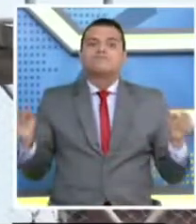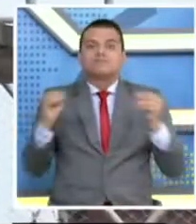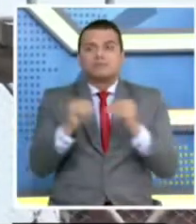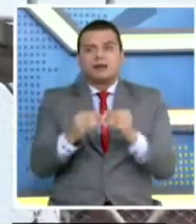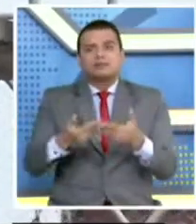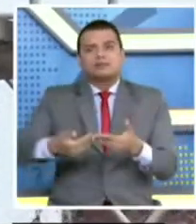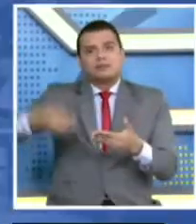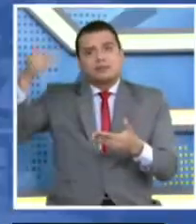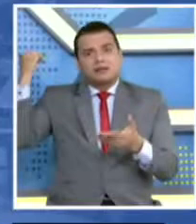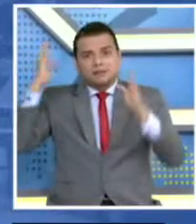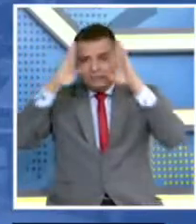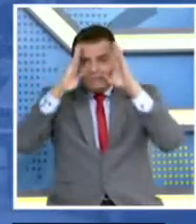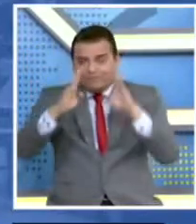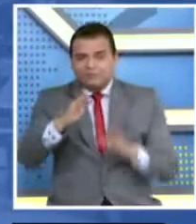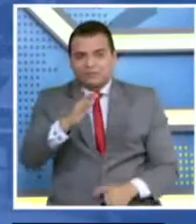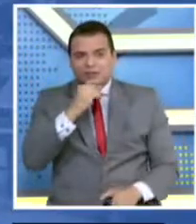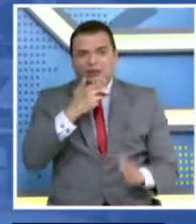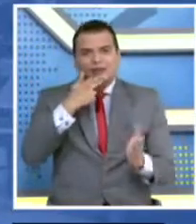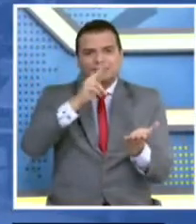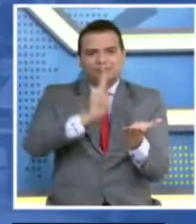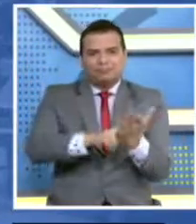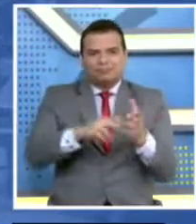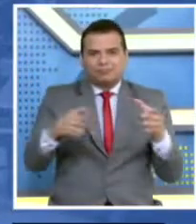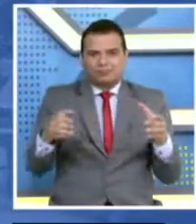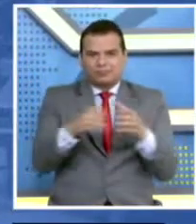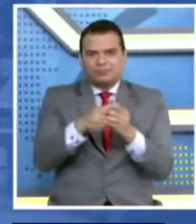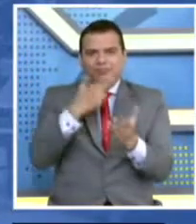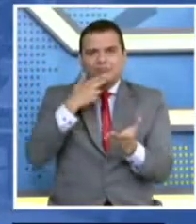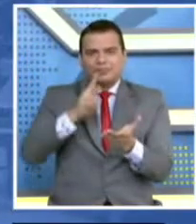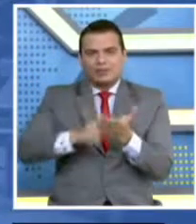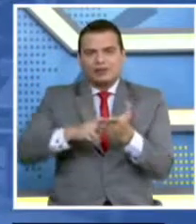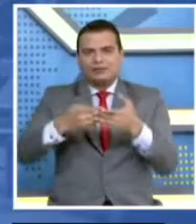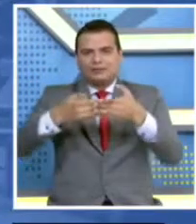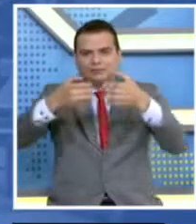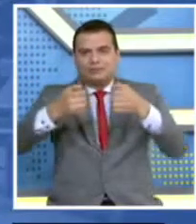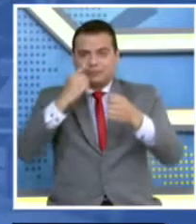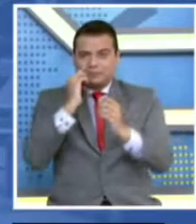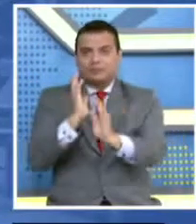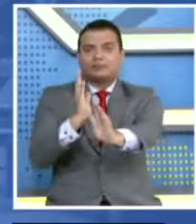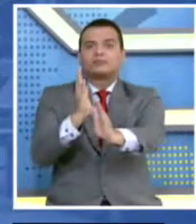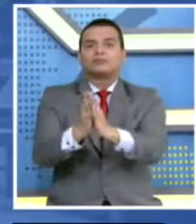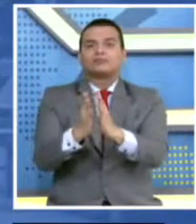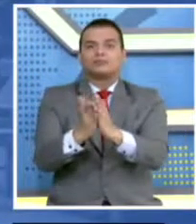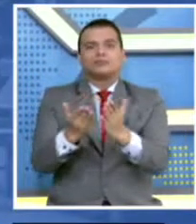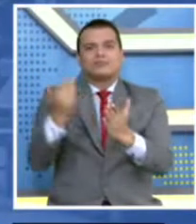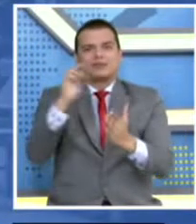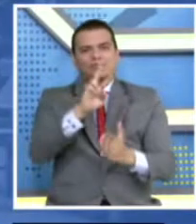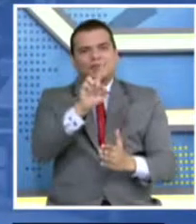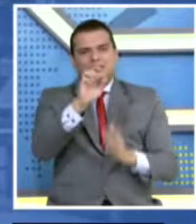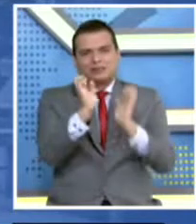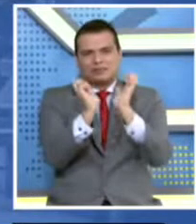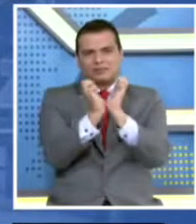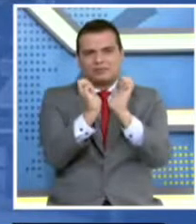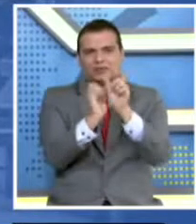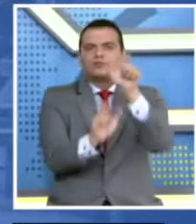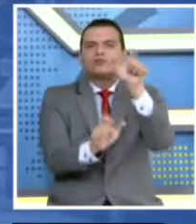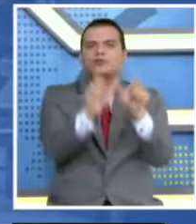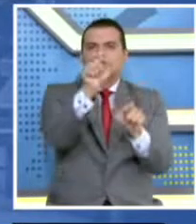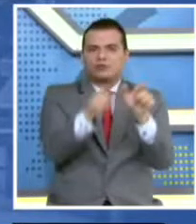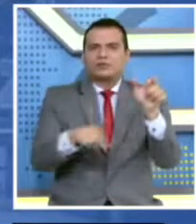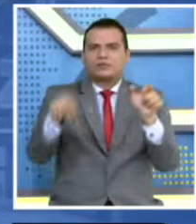prestó atención. Con esta carta, el Movimiento Nacional Cárceles al Desnudo le advirtió al INPEC el pasado 26 de mayo que varios presos